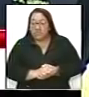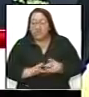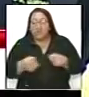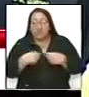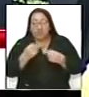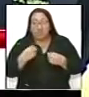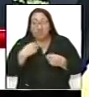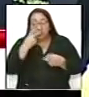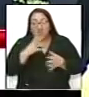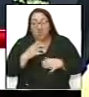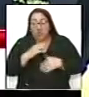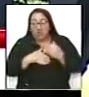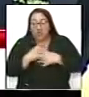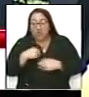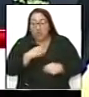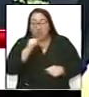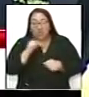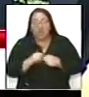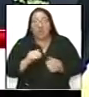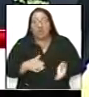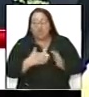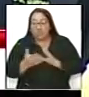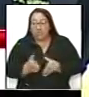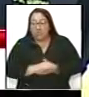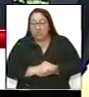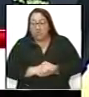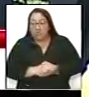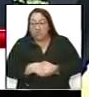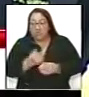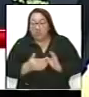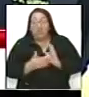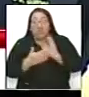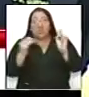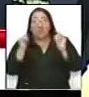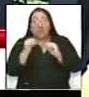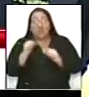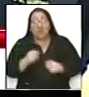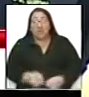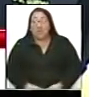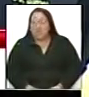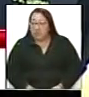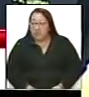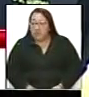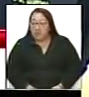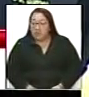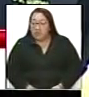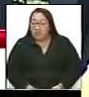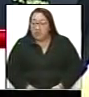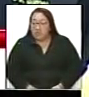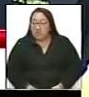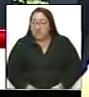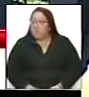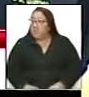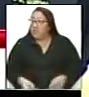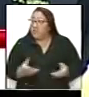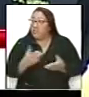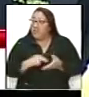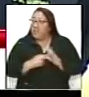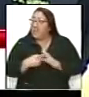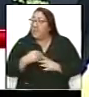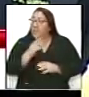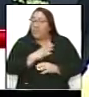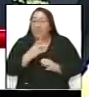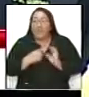peruana que todos recordamos son las muertes, que bien se han mostrado en la pantalla, es cierto, pero también es cierto que nos rige un Estado de